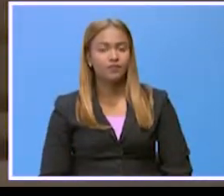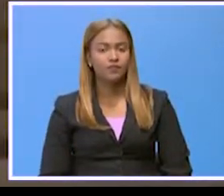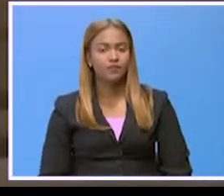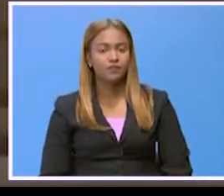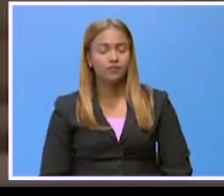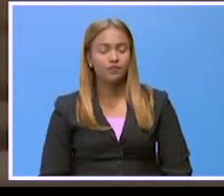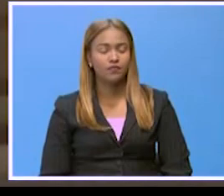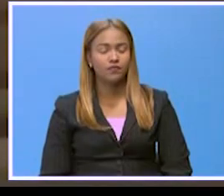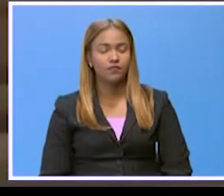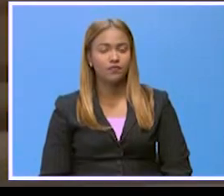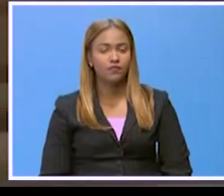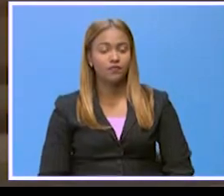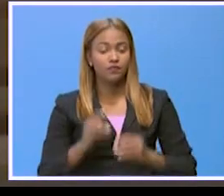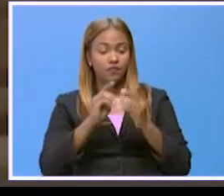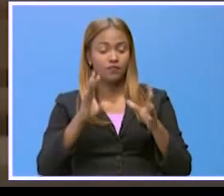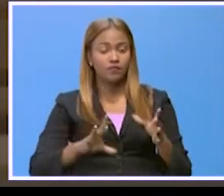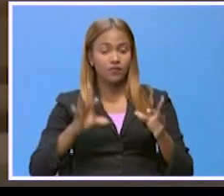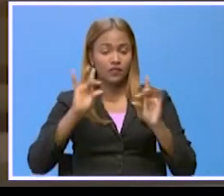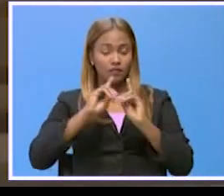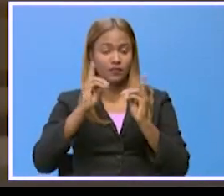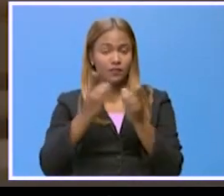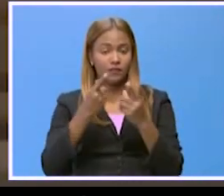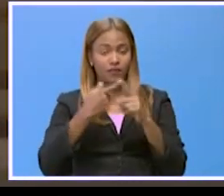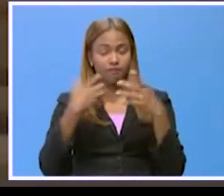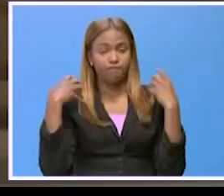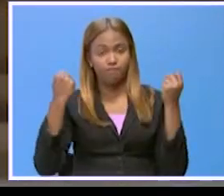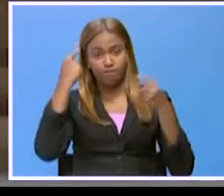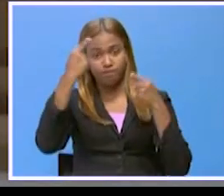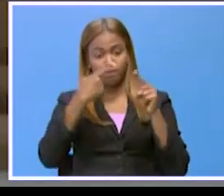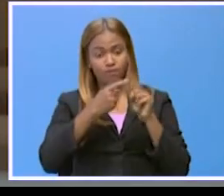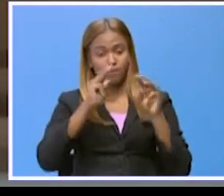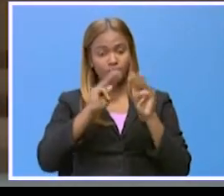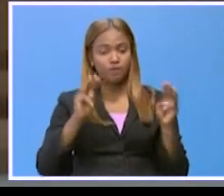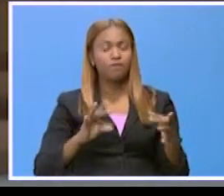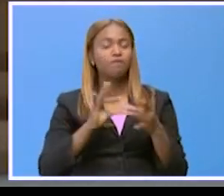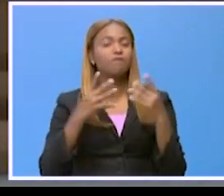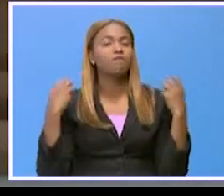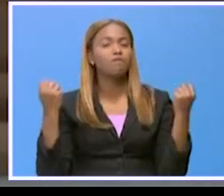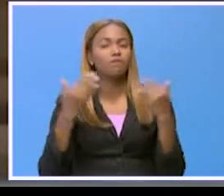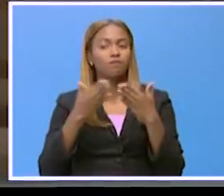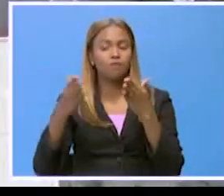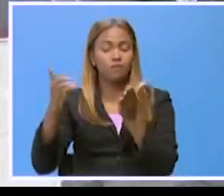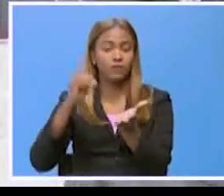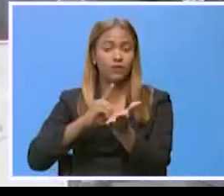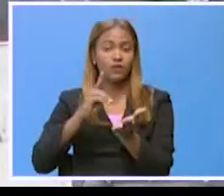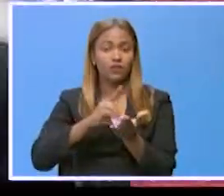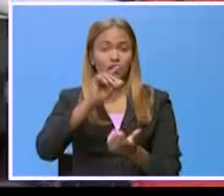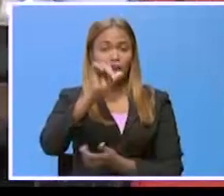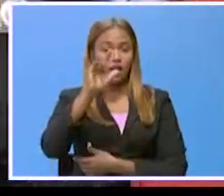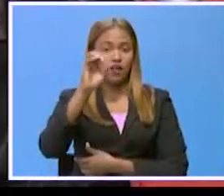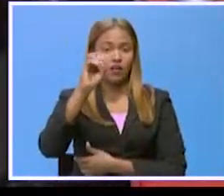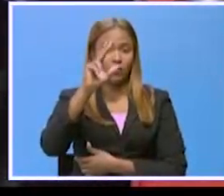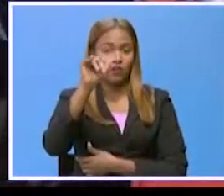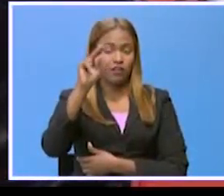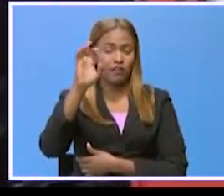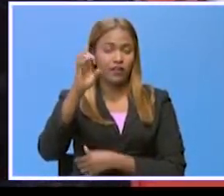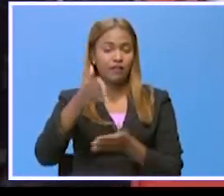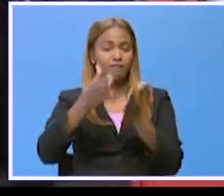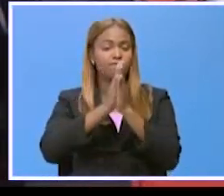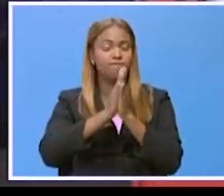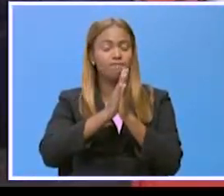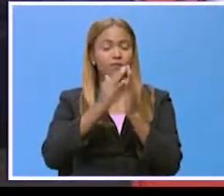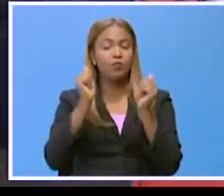cómo fue el director del departamento de salud mental del ministerio de salud pública alejandro uribe quien hizo la solicitud con el